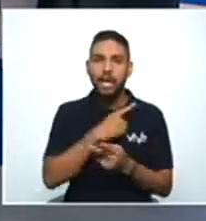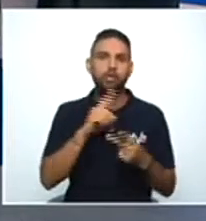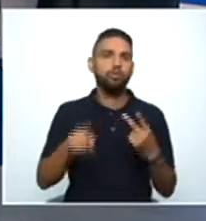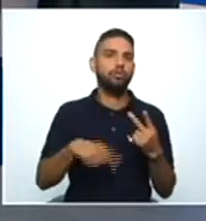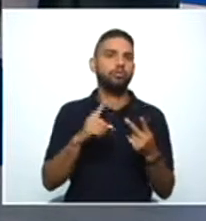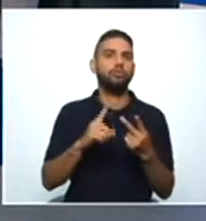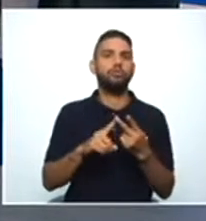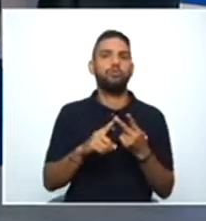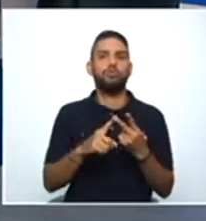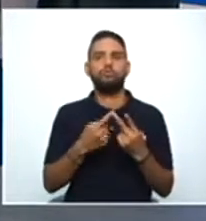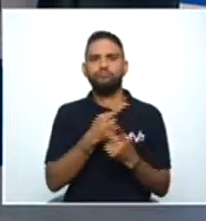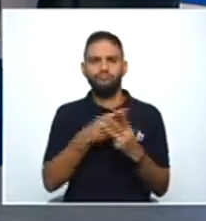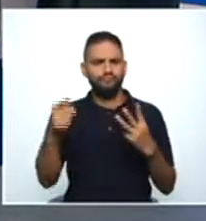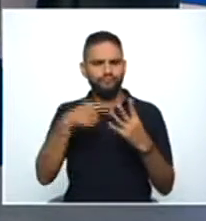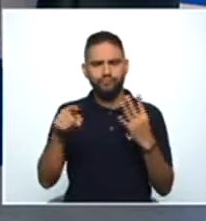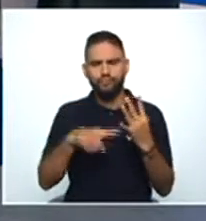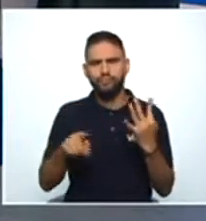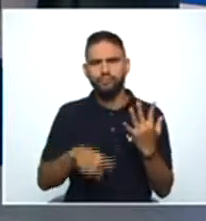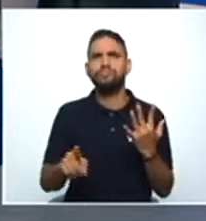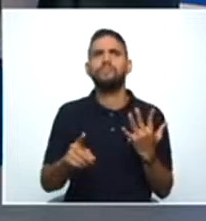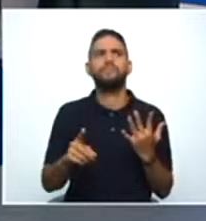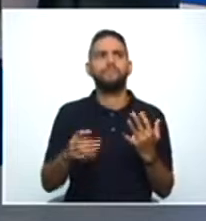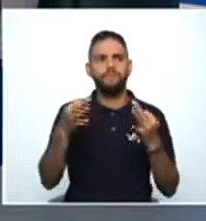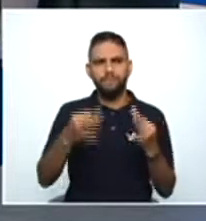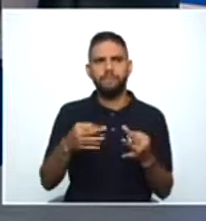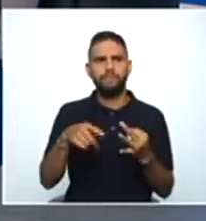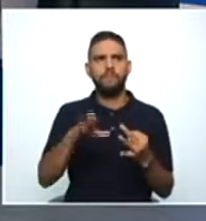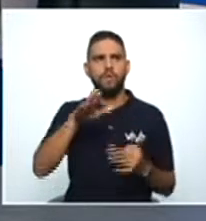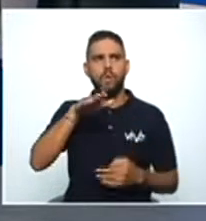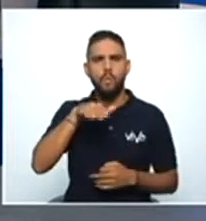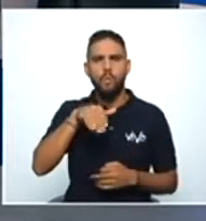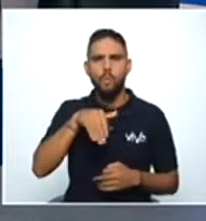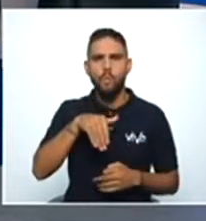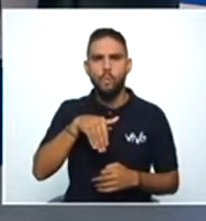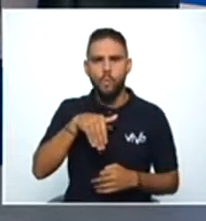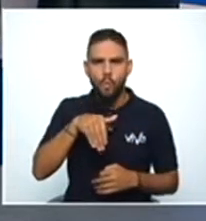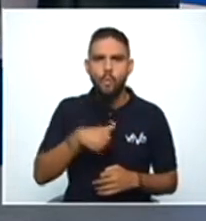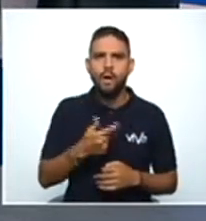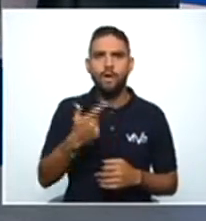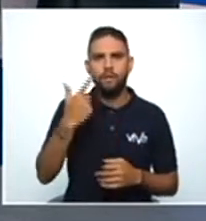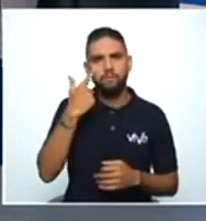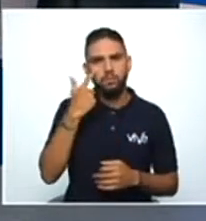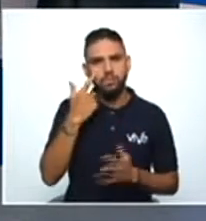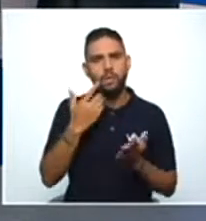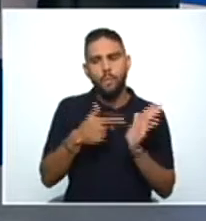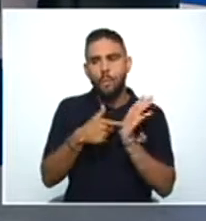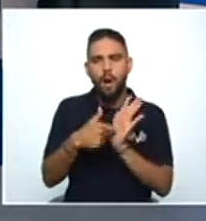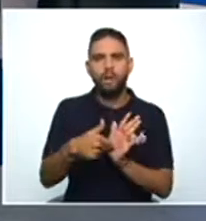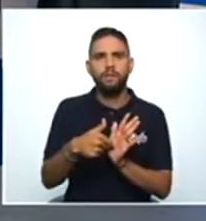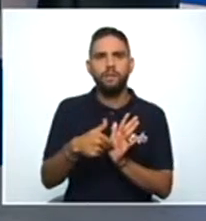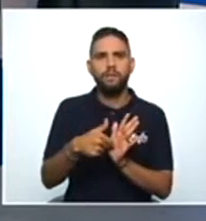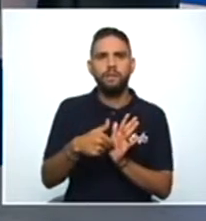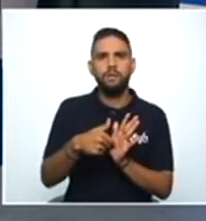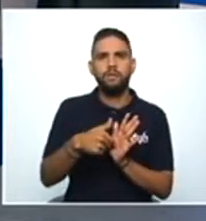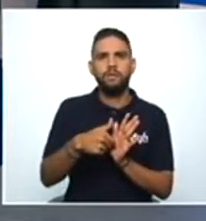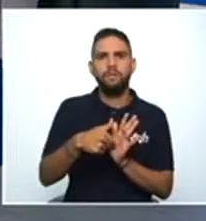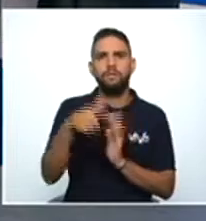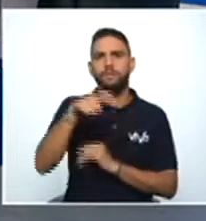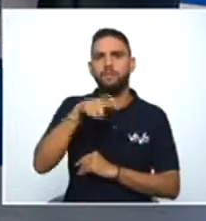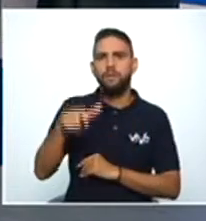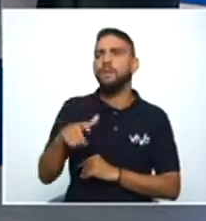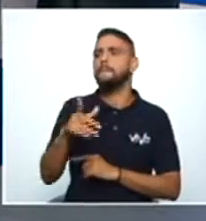de todo eso que haga que la obra sea mucho más visualmente llamativa y así los cantan los